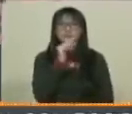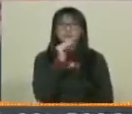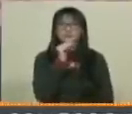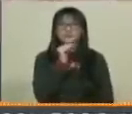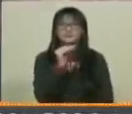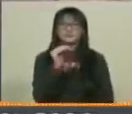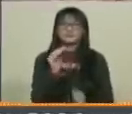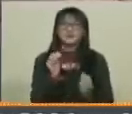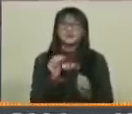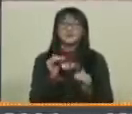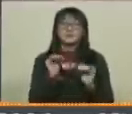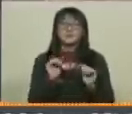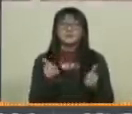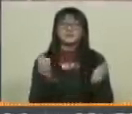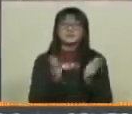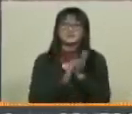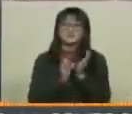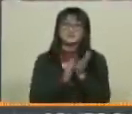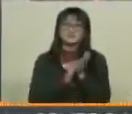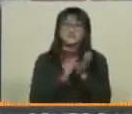perdón.